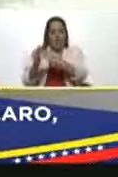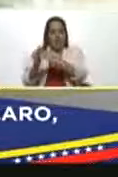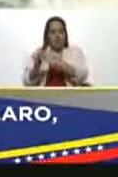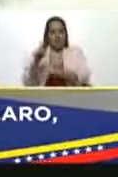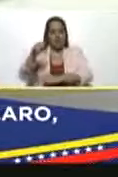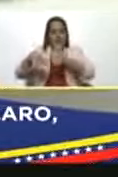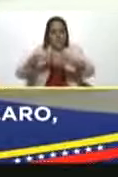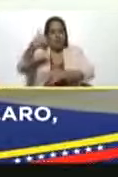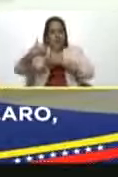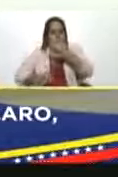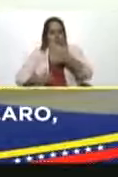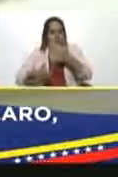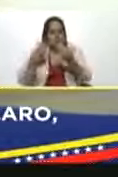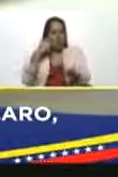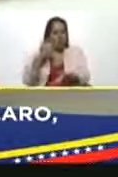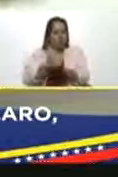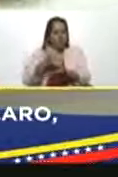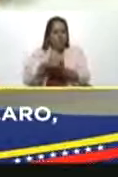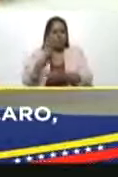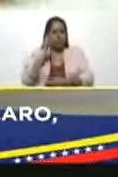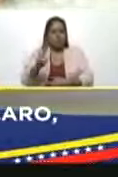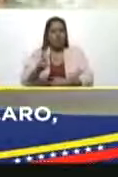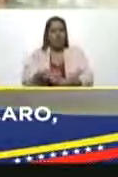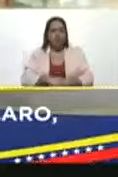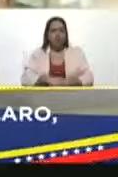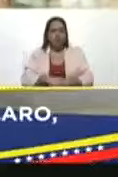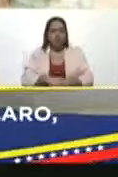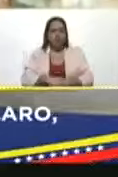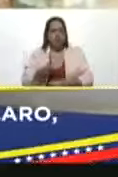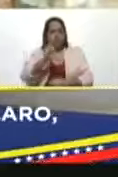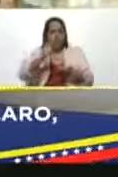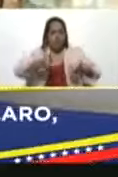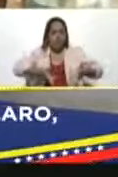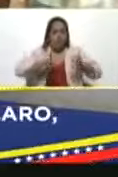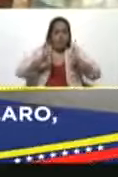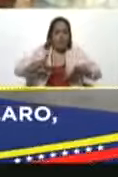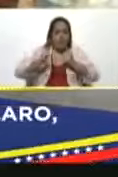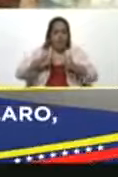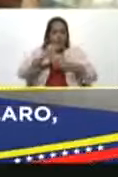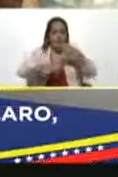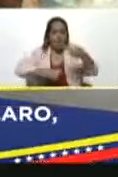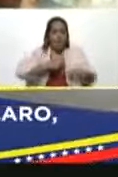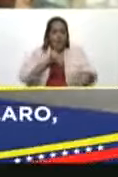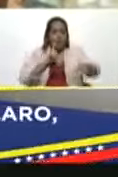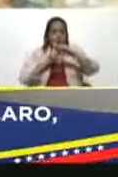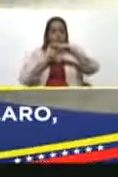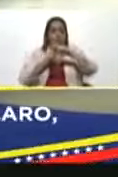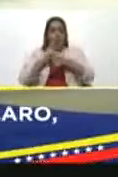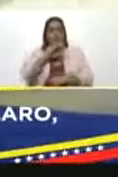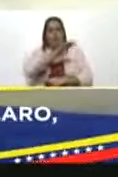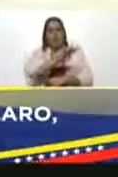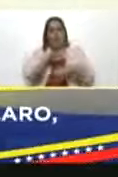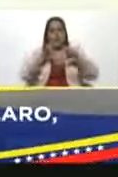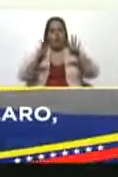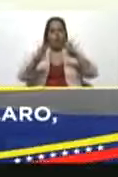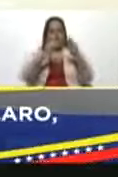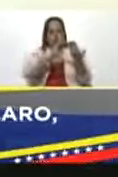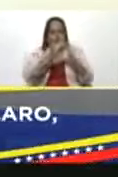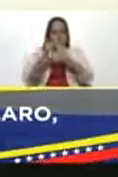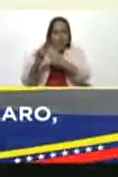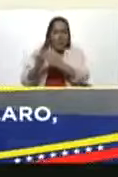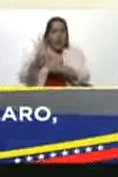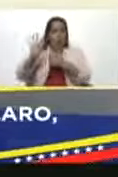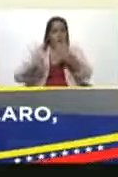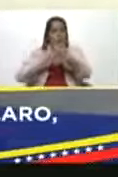gran proyecto que estamos viendo acá va a permitir impactar 48 comunidades,